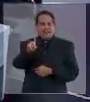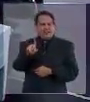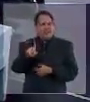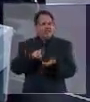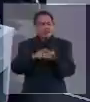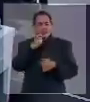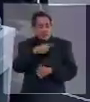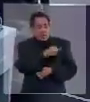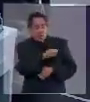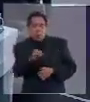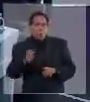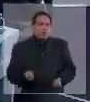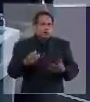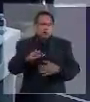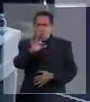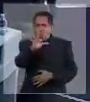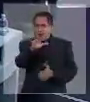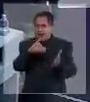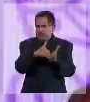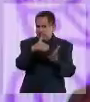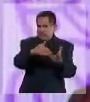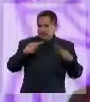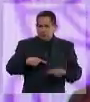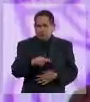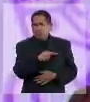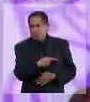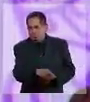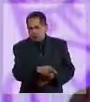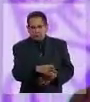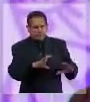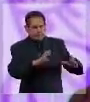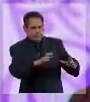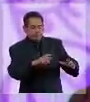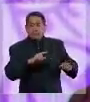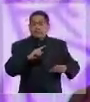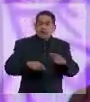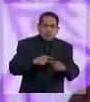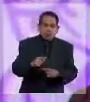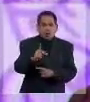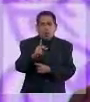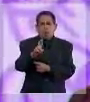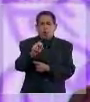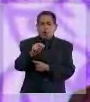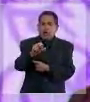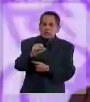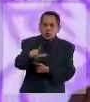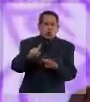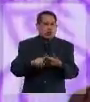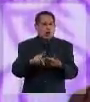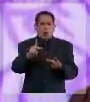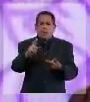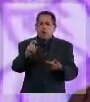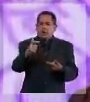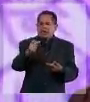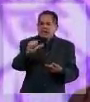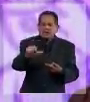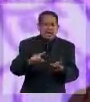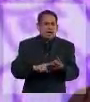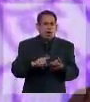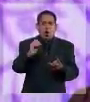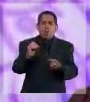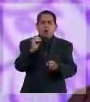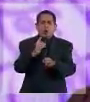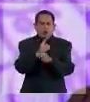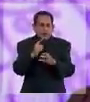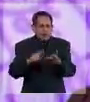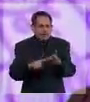40 millones de pobres en México. De ahí pasamos a Pronasol y a Progresa, a Contigo, a Oportunidades, ahora se